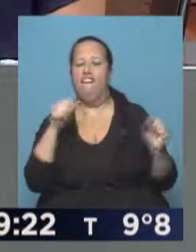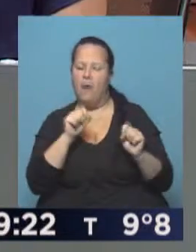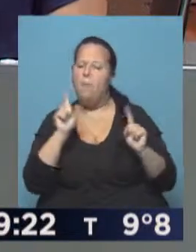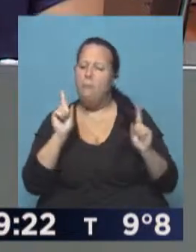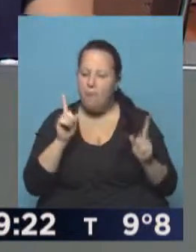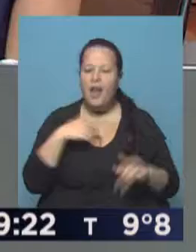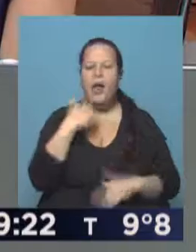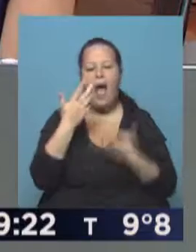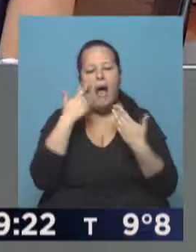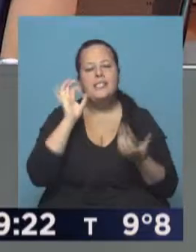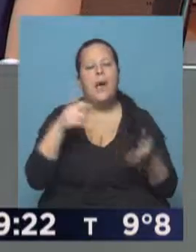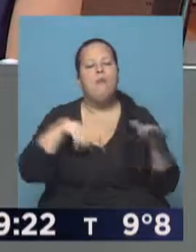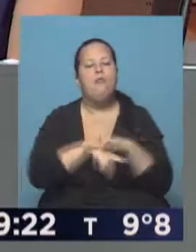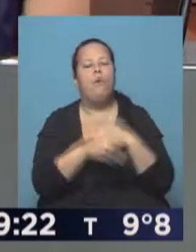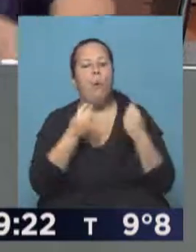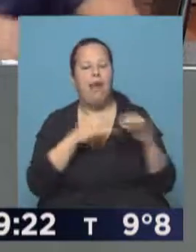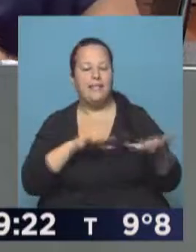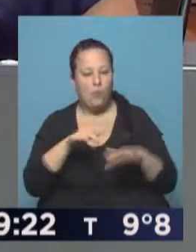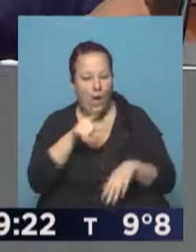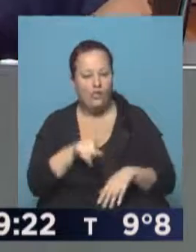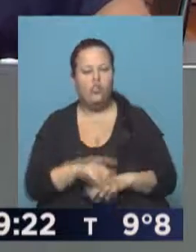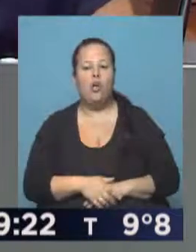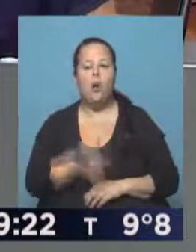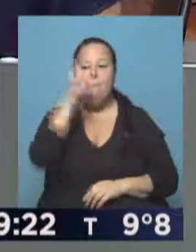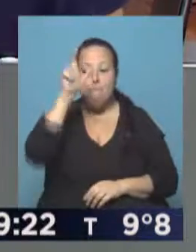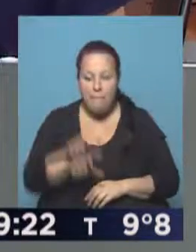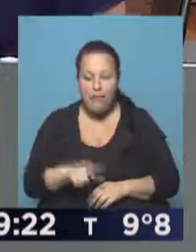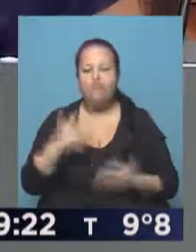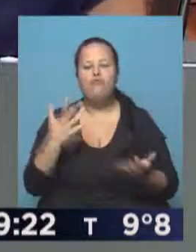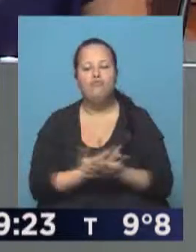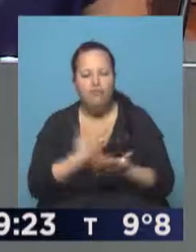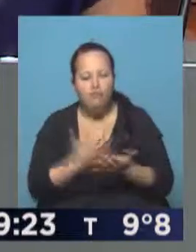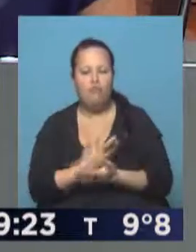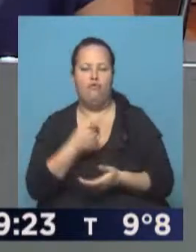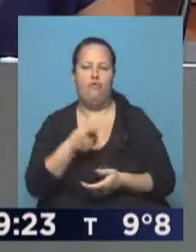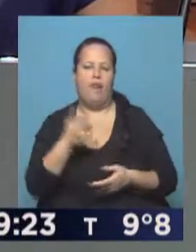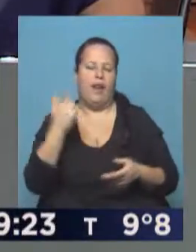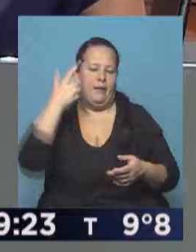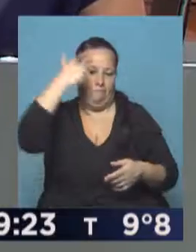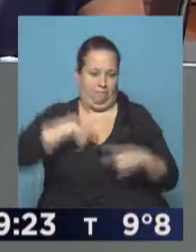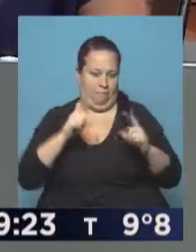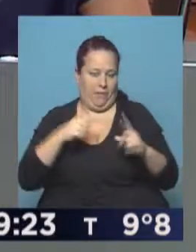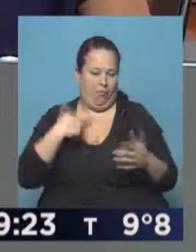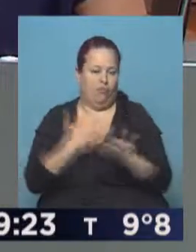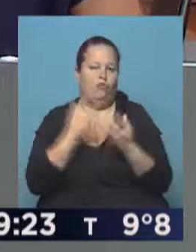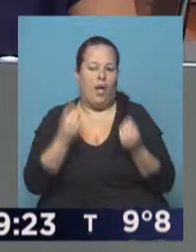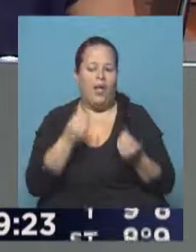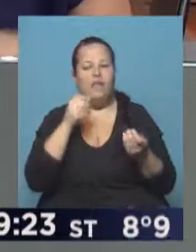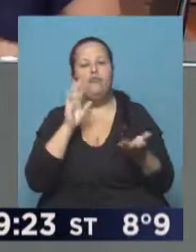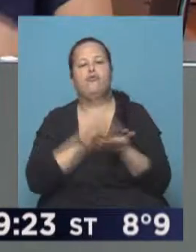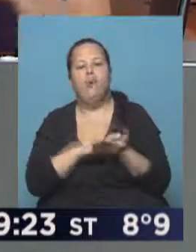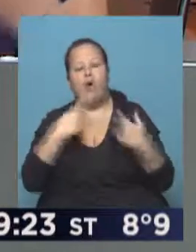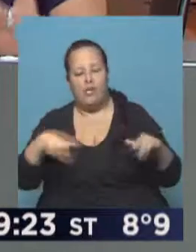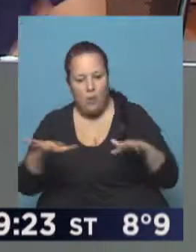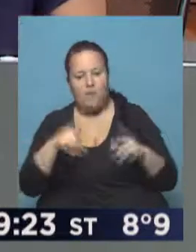Pero vamos a conocer cuál es la situación de una persona que sufre, ¿no? En primera persona este tipo de